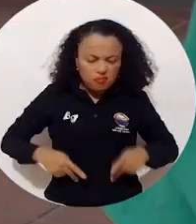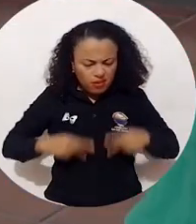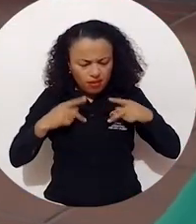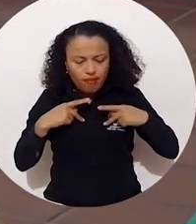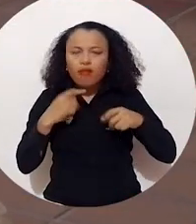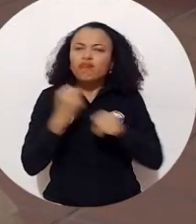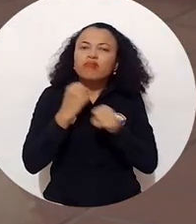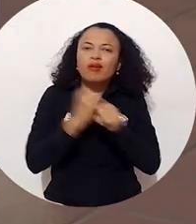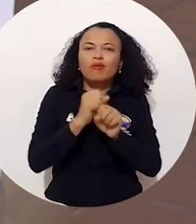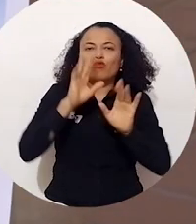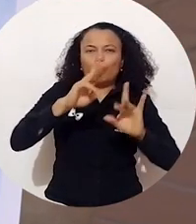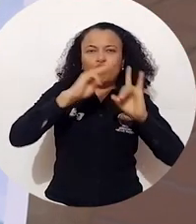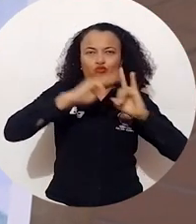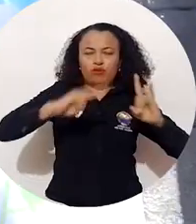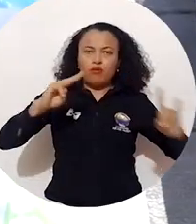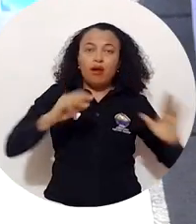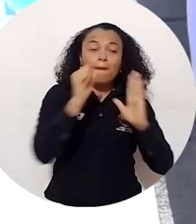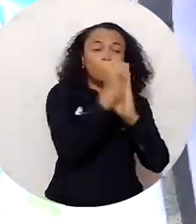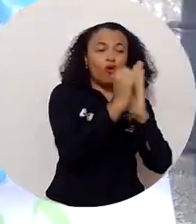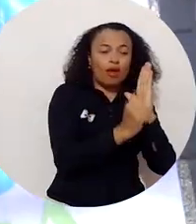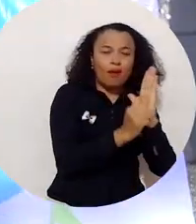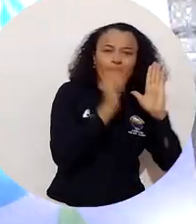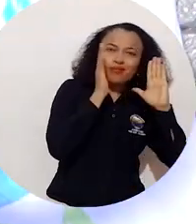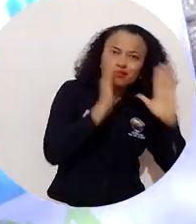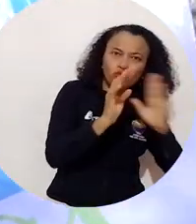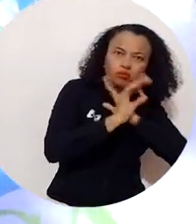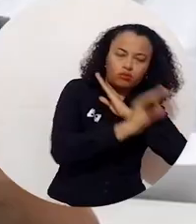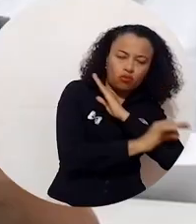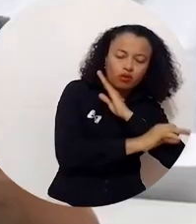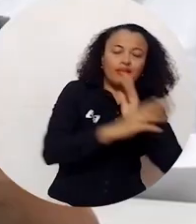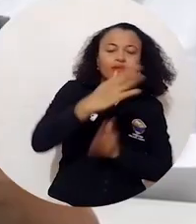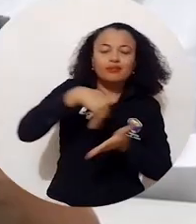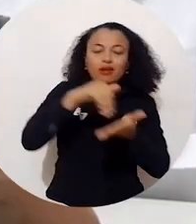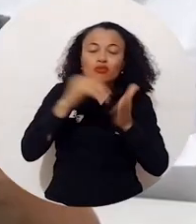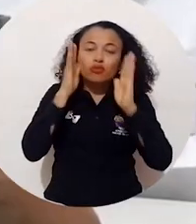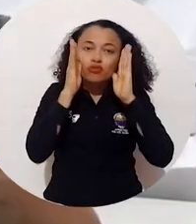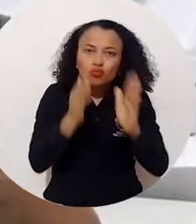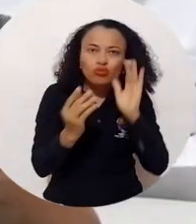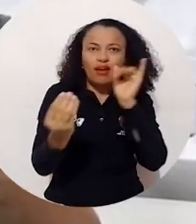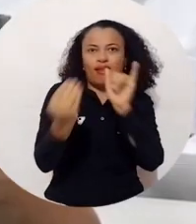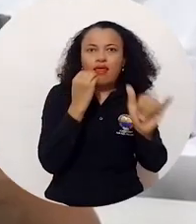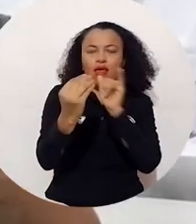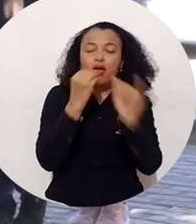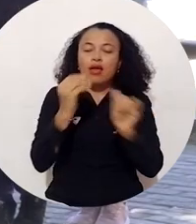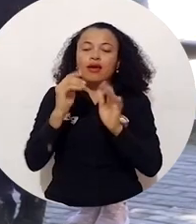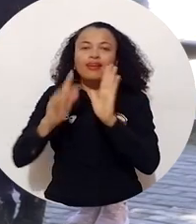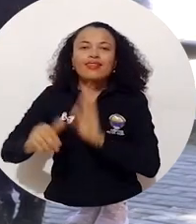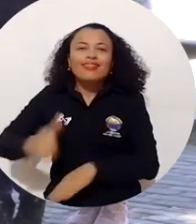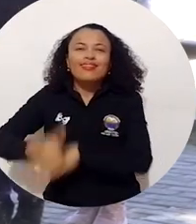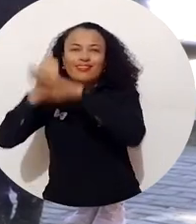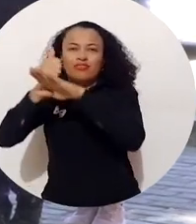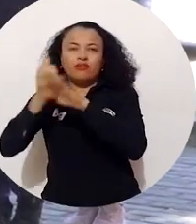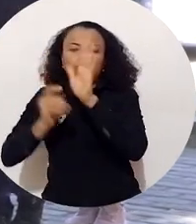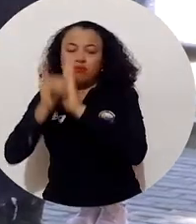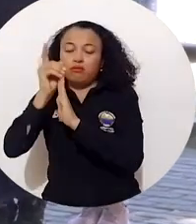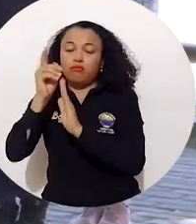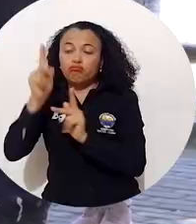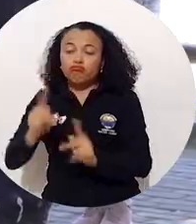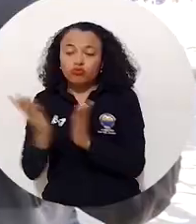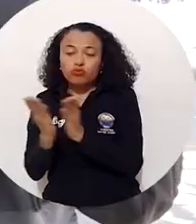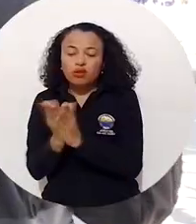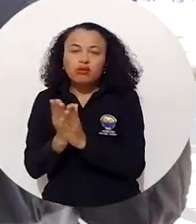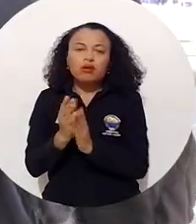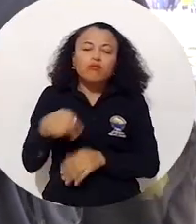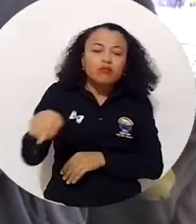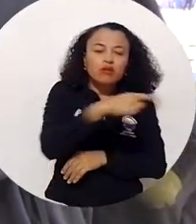Unidos por la Vida trabajan en Unimagdalena, el Programa de Atención Psicológica, el Centro de Escucha de Bienestar Universitario y la Dirección de Desarrollo